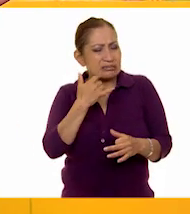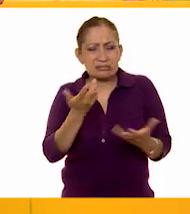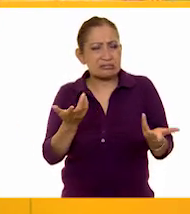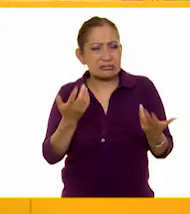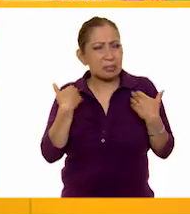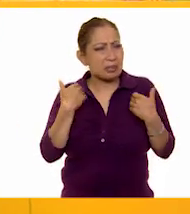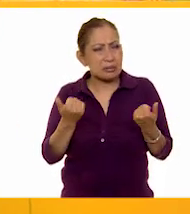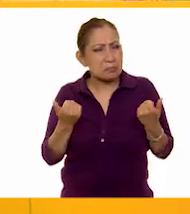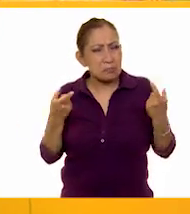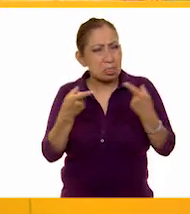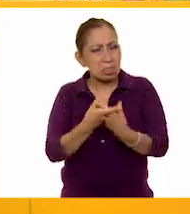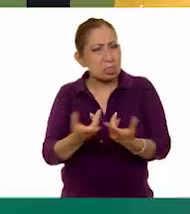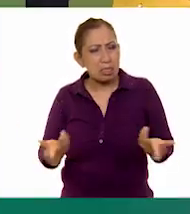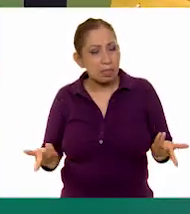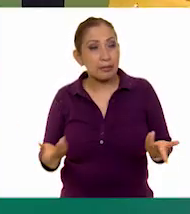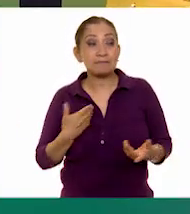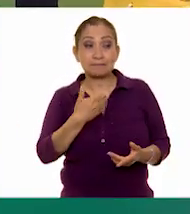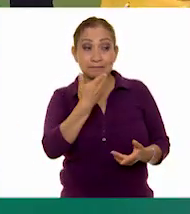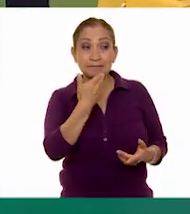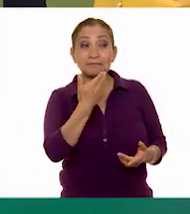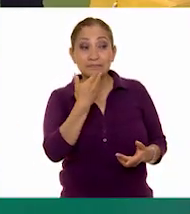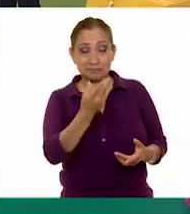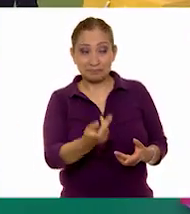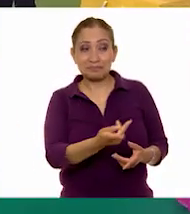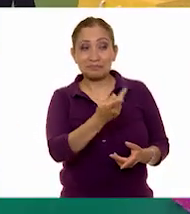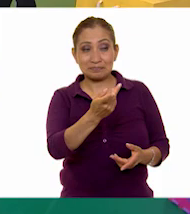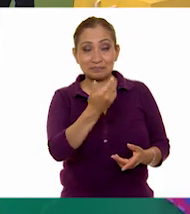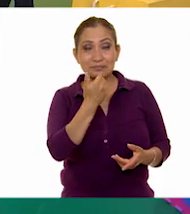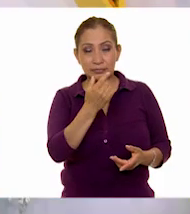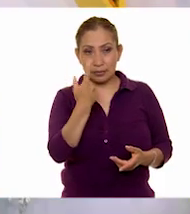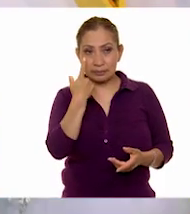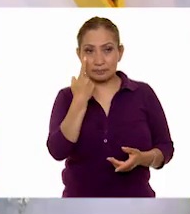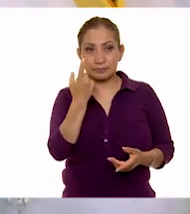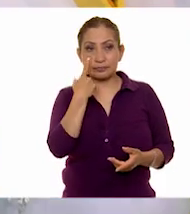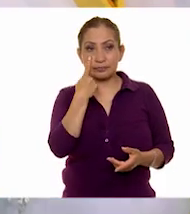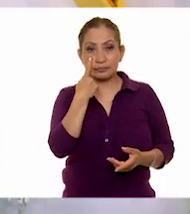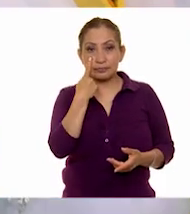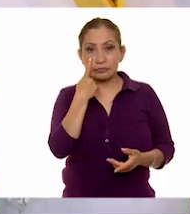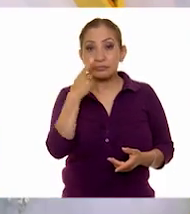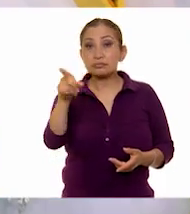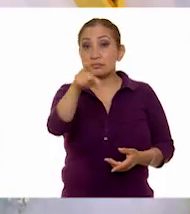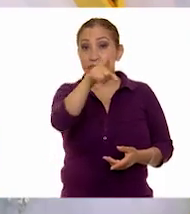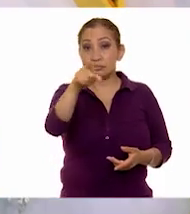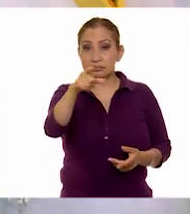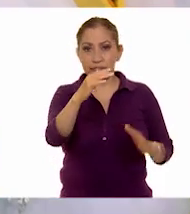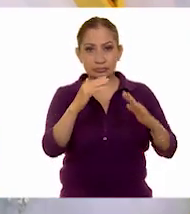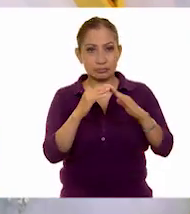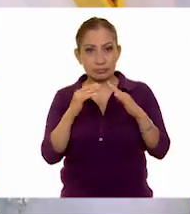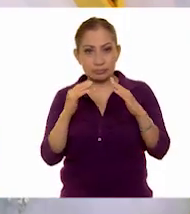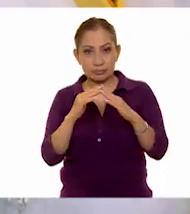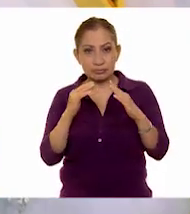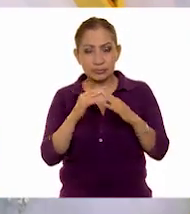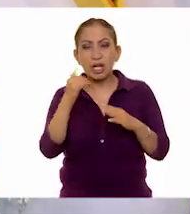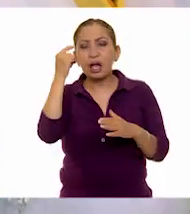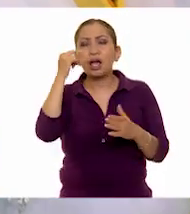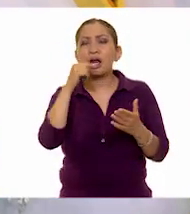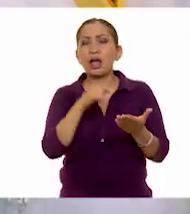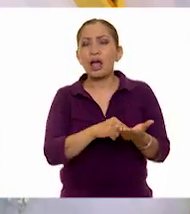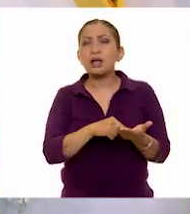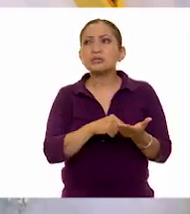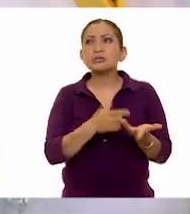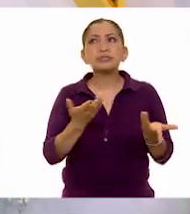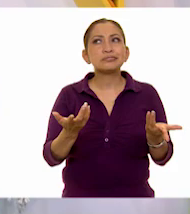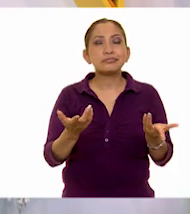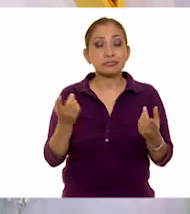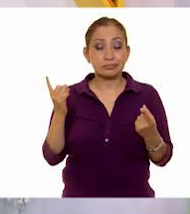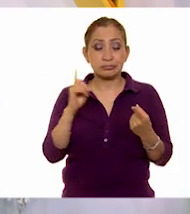ya no lo entendí. Ah, muy buena pregunta, Pepe. A ver, ustedes en casa, ¿qué creen que tenga